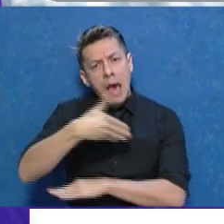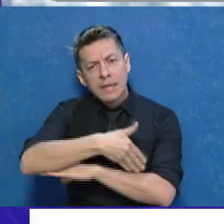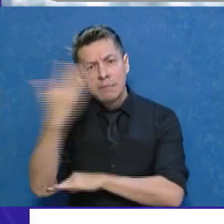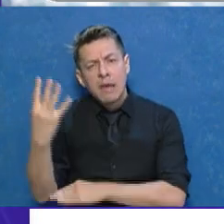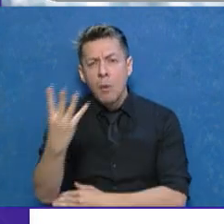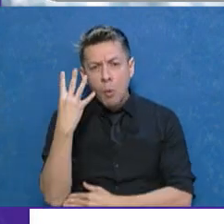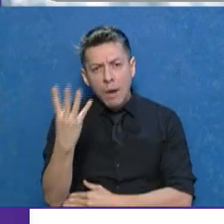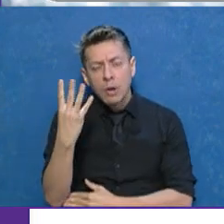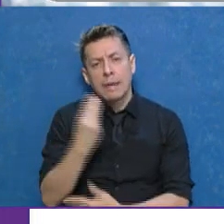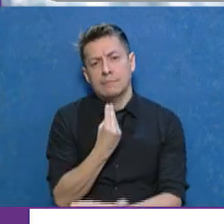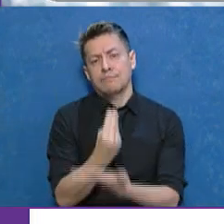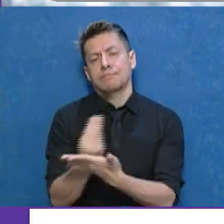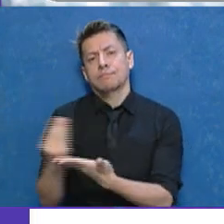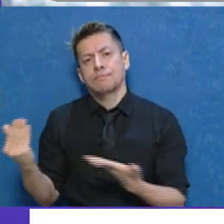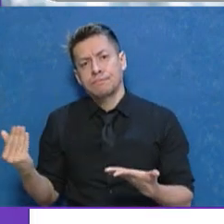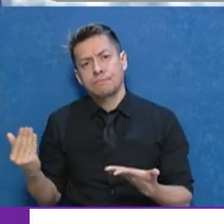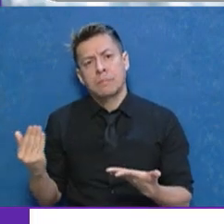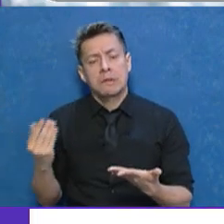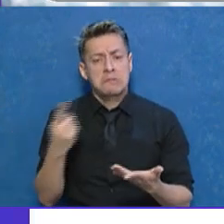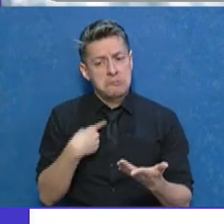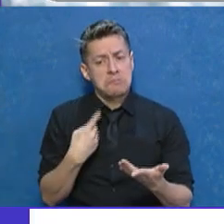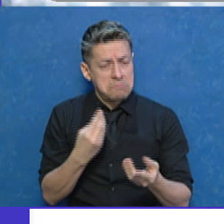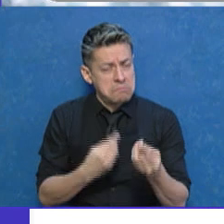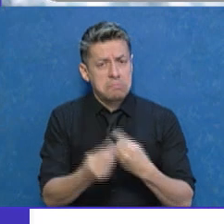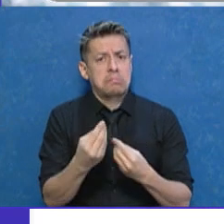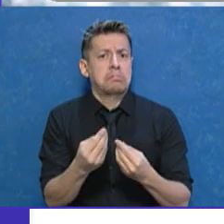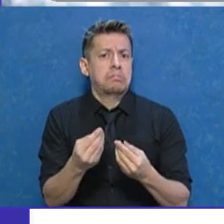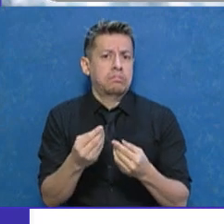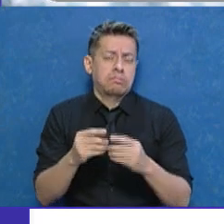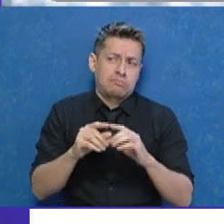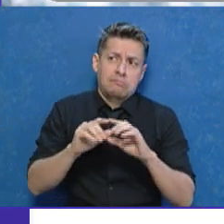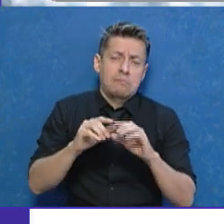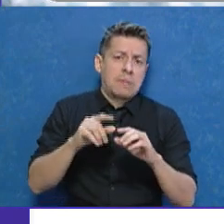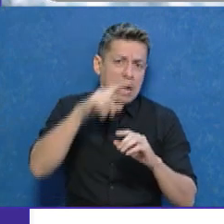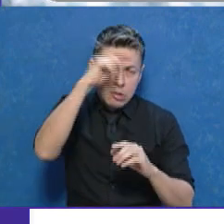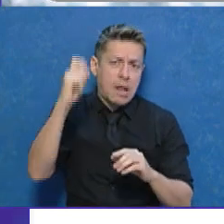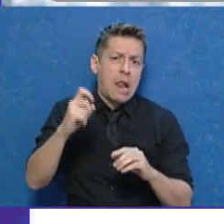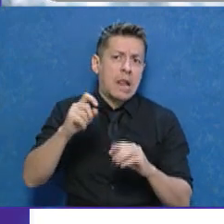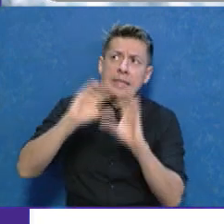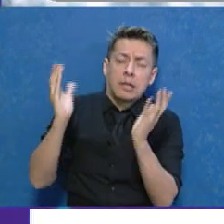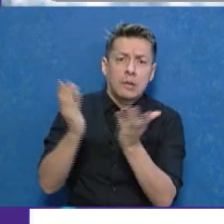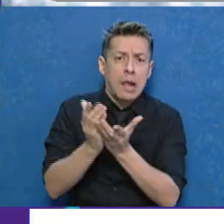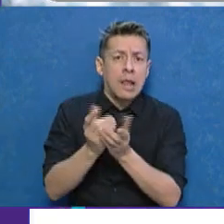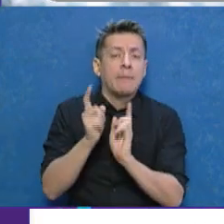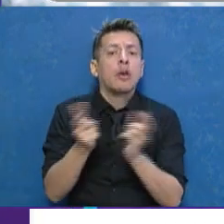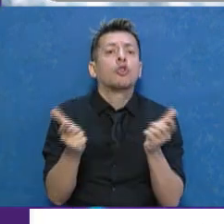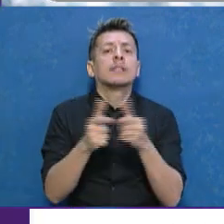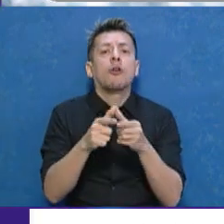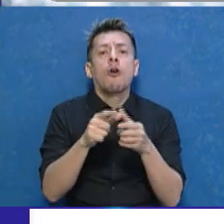en varias reuniones, he dado pases nacionales, internacionales, he participado en el Consejo Federal. O sea que